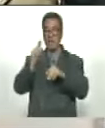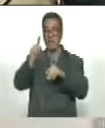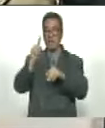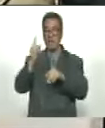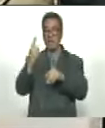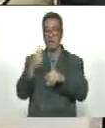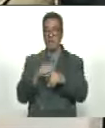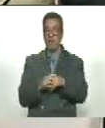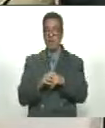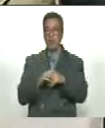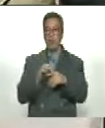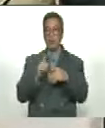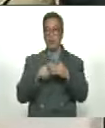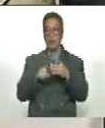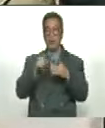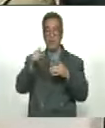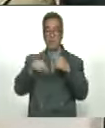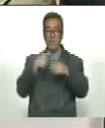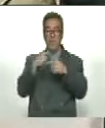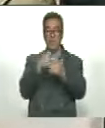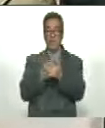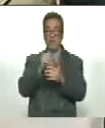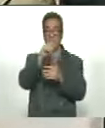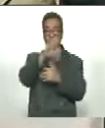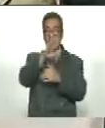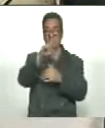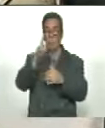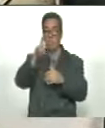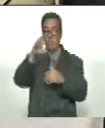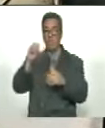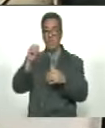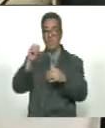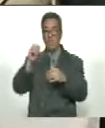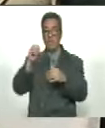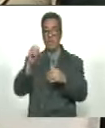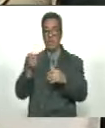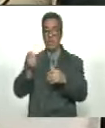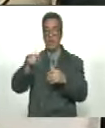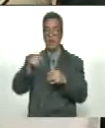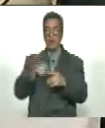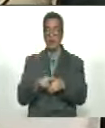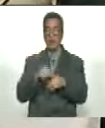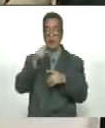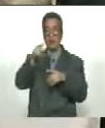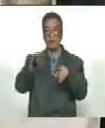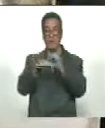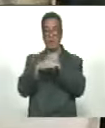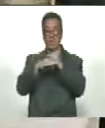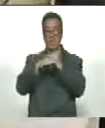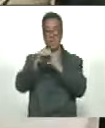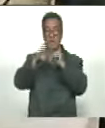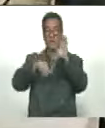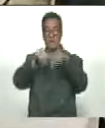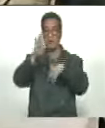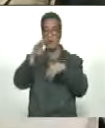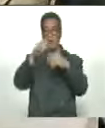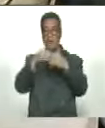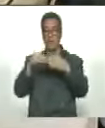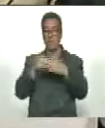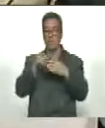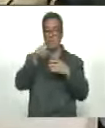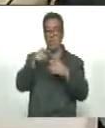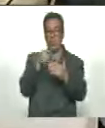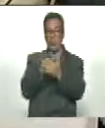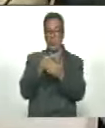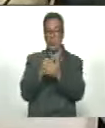principales, nos da la grandilocuente suma de 520 bolívares mensuales, equivalente a $14. Ese es